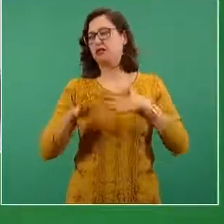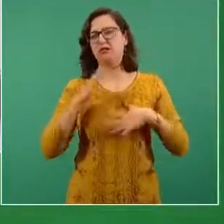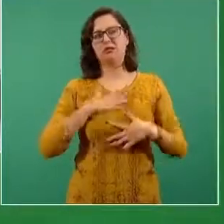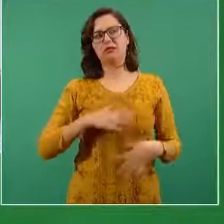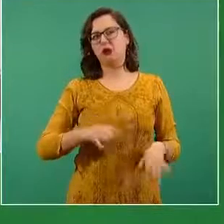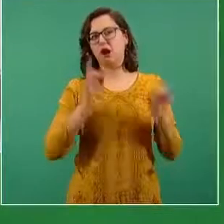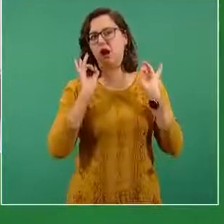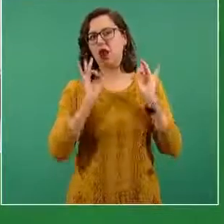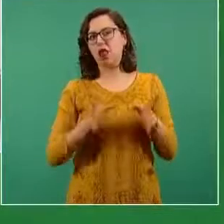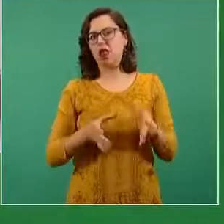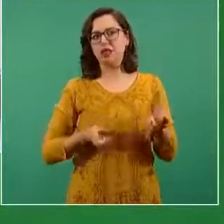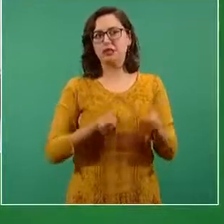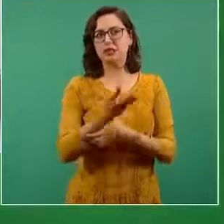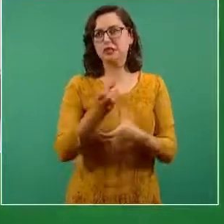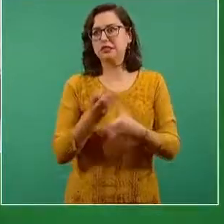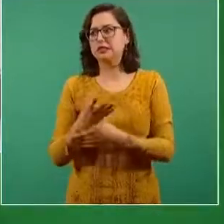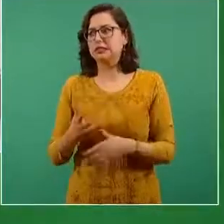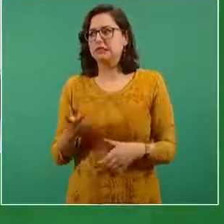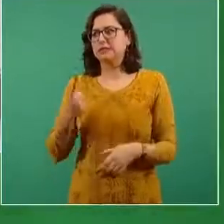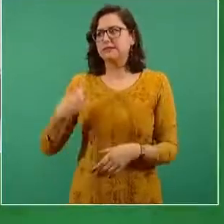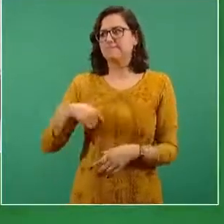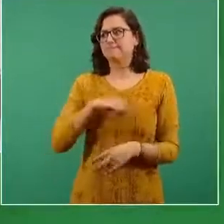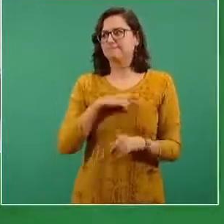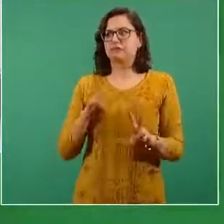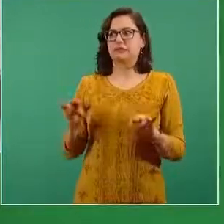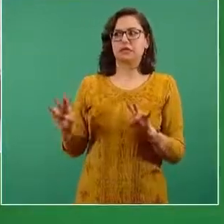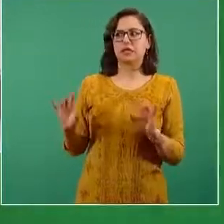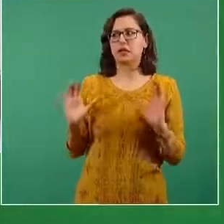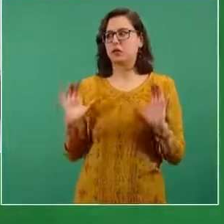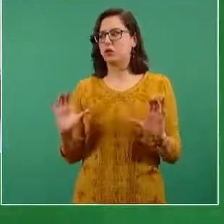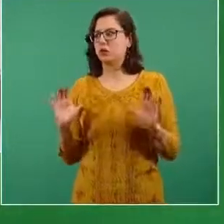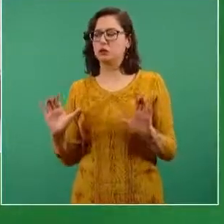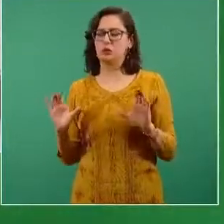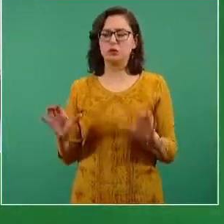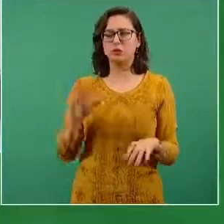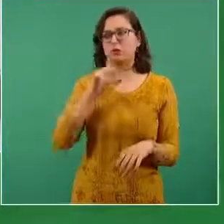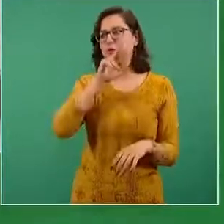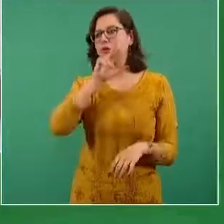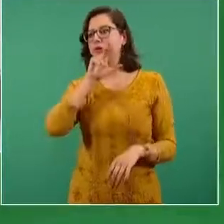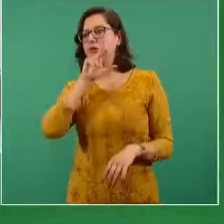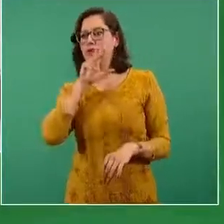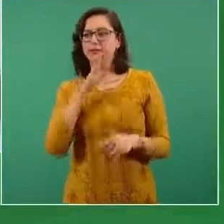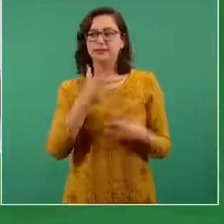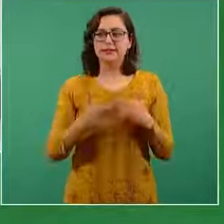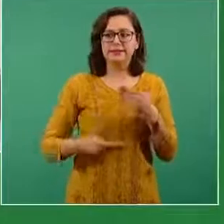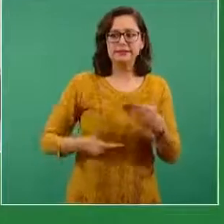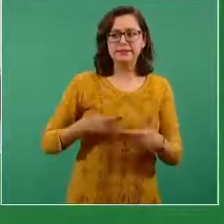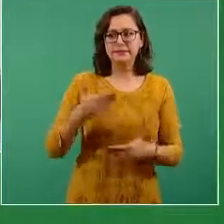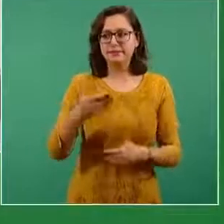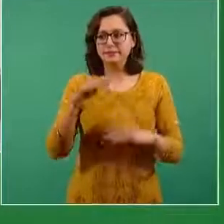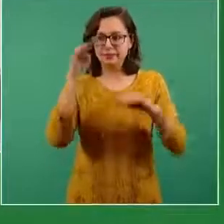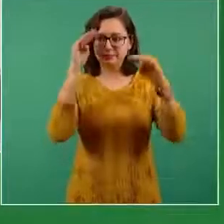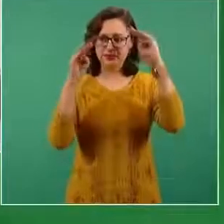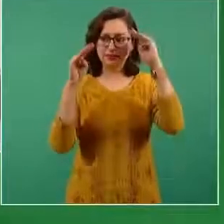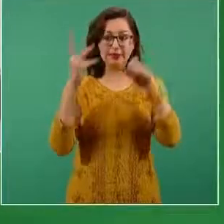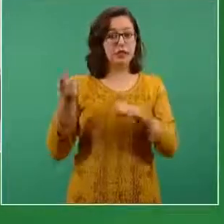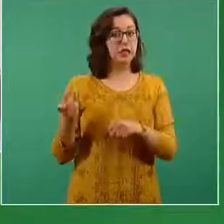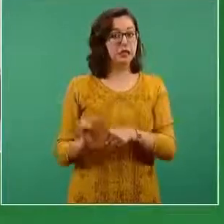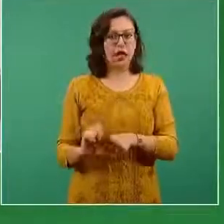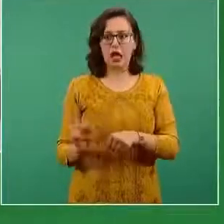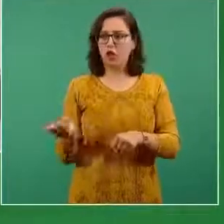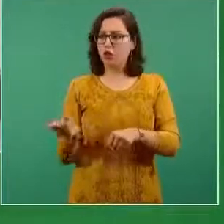Estamos muy pendientes de las diversas estrategias que tenemos en práctica. La analizamos, estudiamos todos los